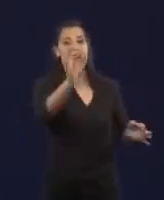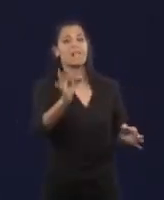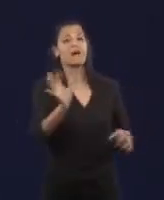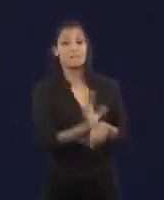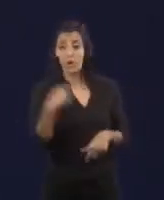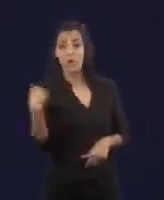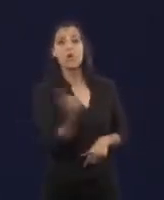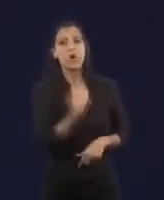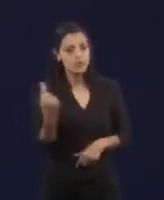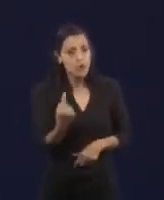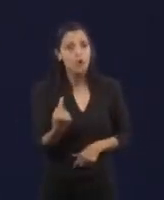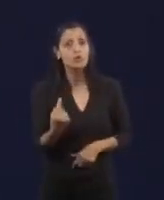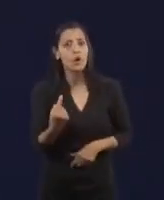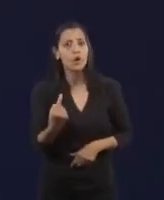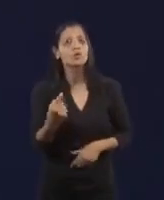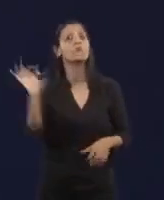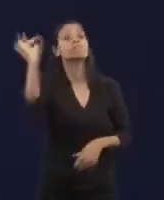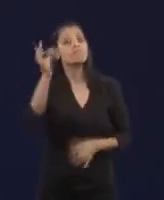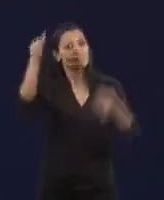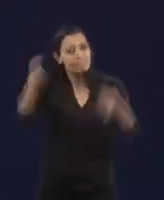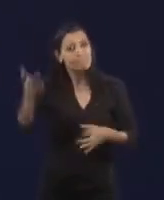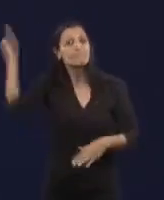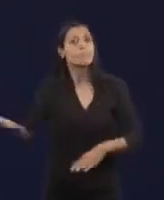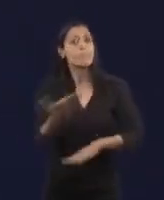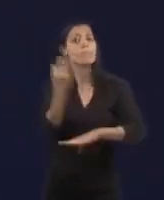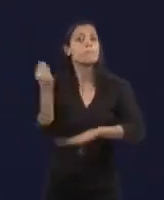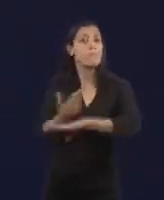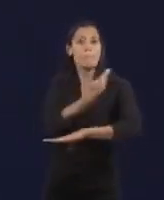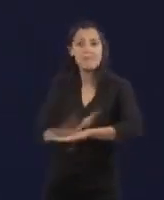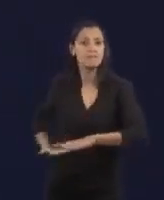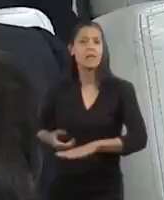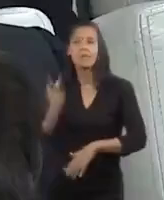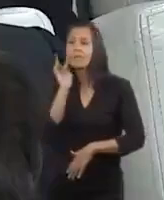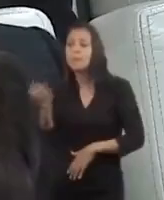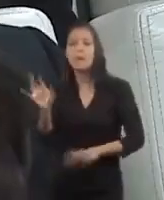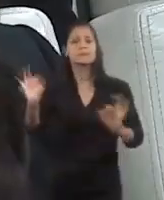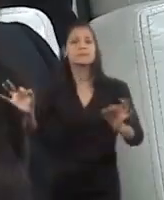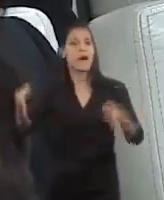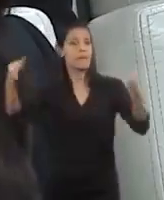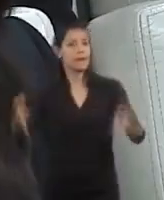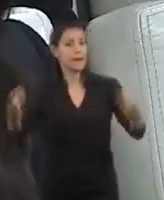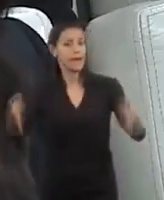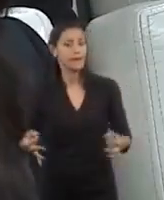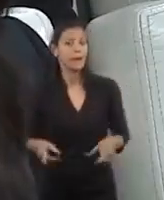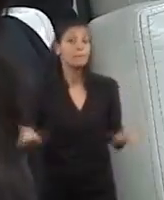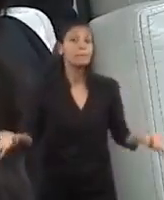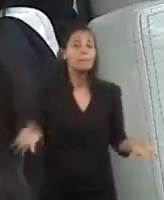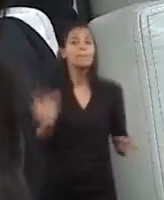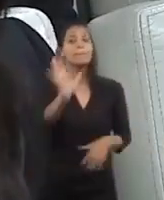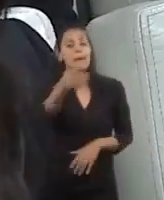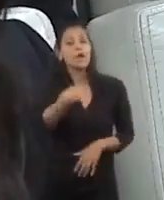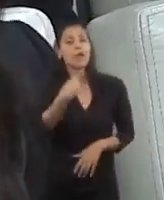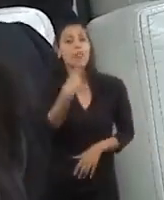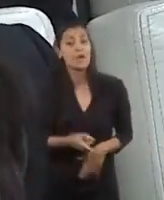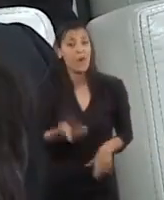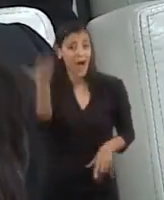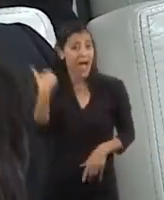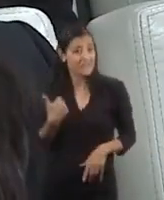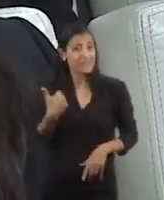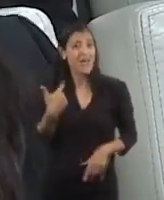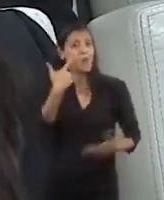que no está disociado de la realidad es el presidente y todos los que conformamos el gobierno claro la consulta en realidad era qué se buscó comunicar con con la foto en